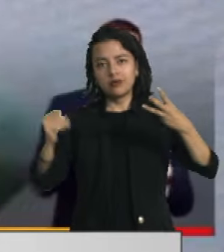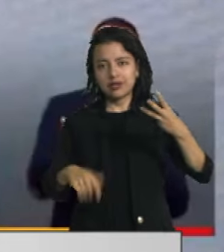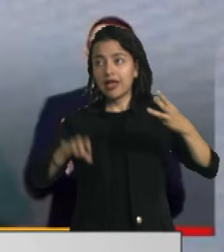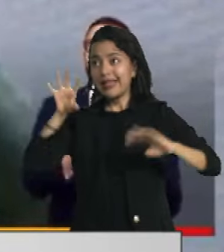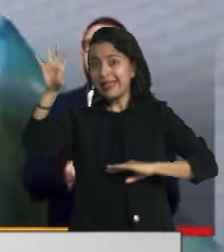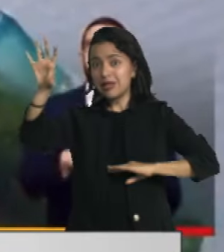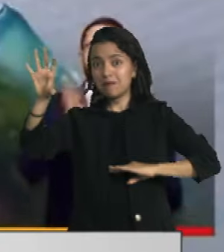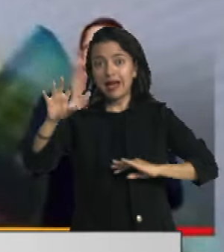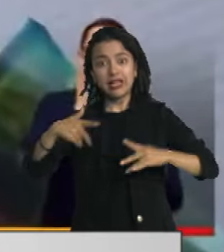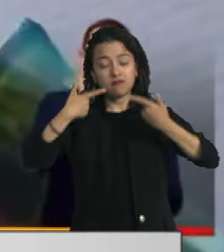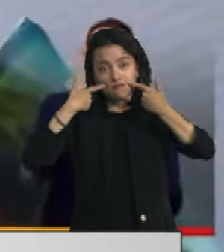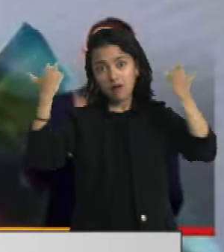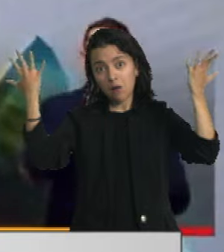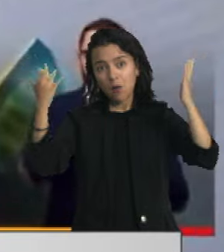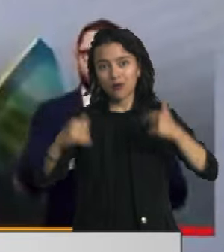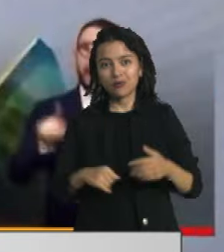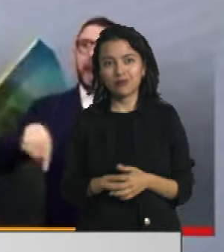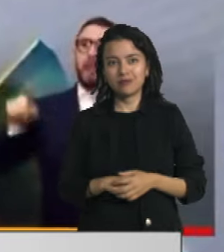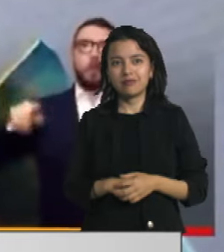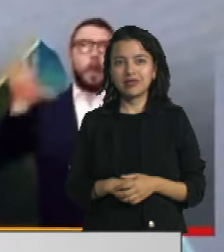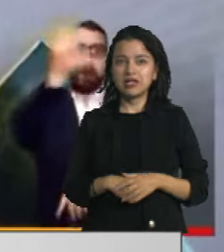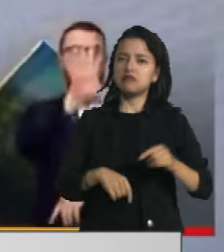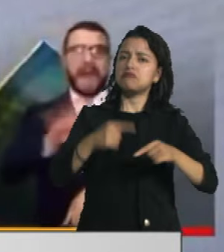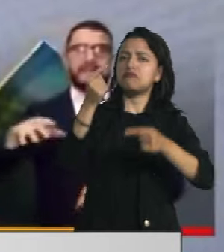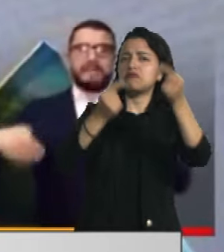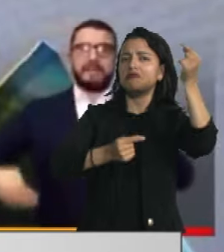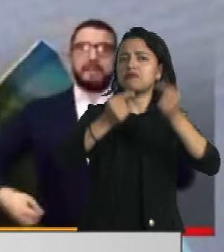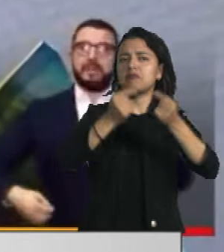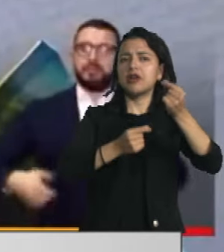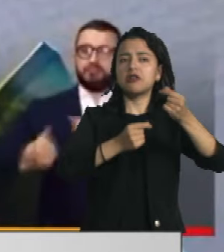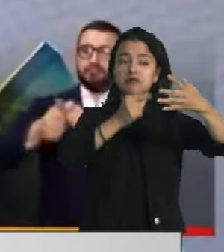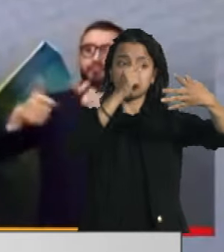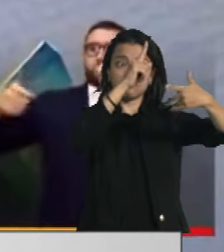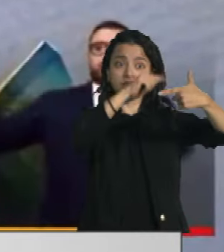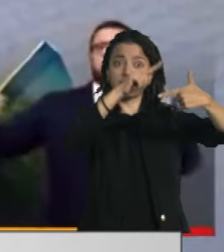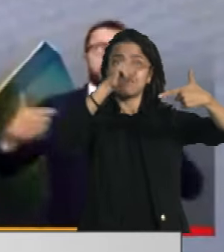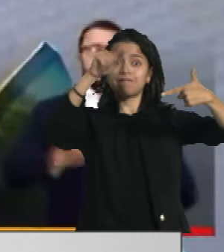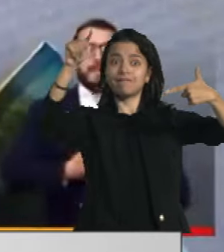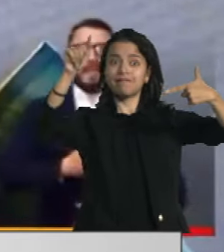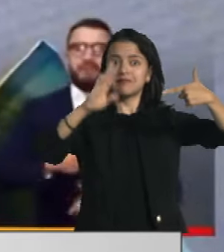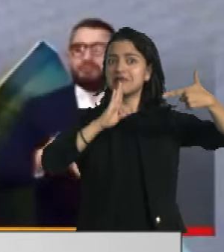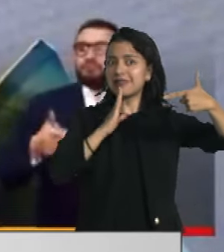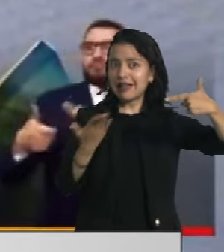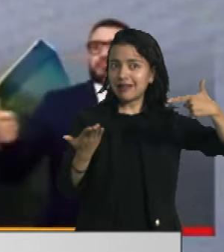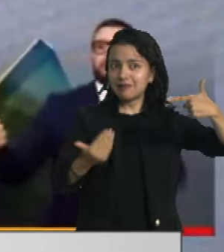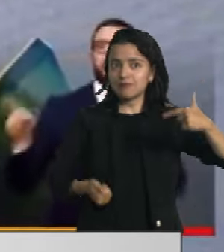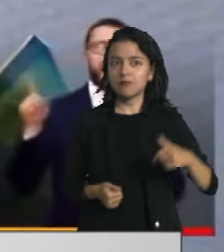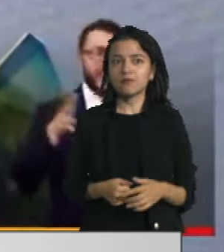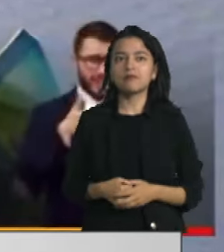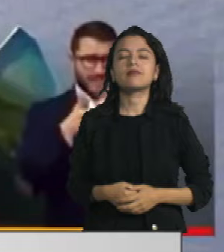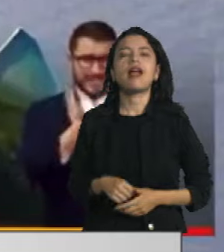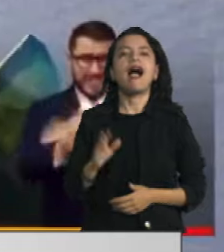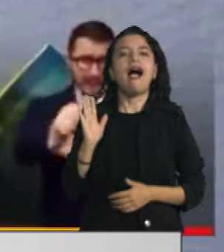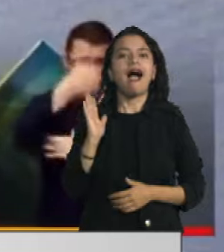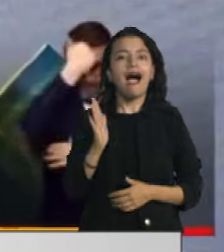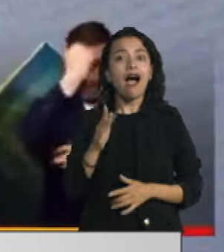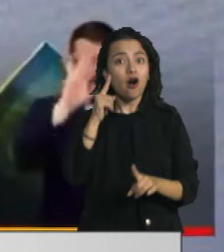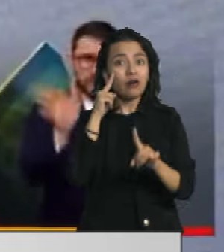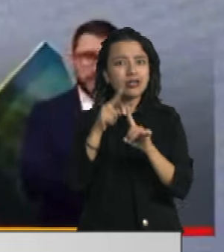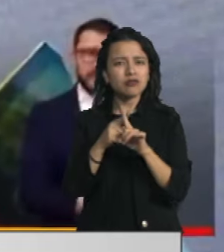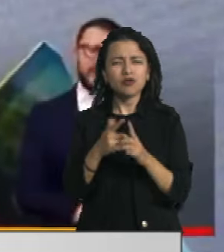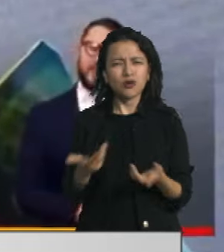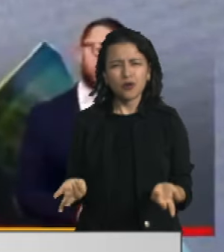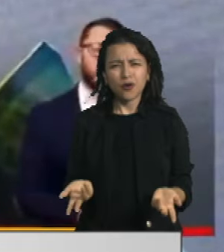logra mayoría en medallas de oro, medallas de plata y medallas de bronce. Pero ese no es el mensaje central.